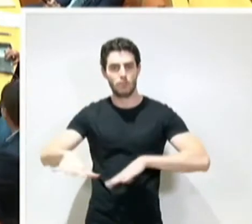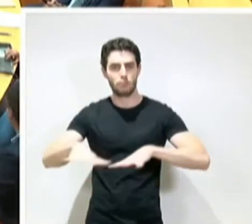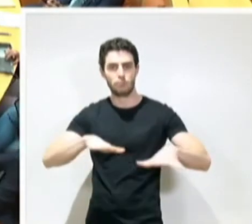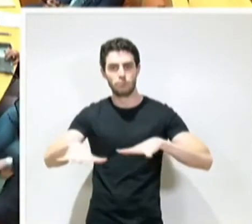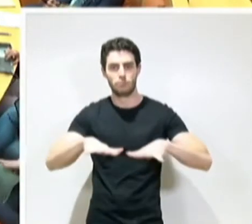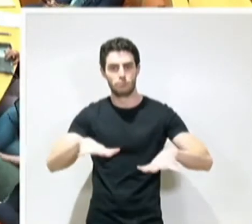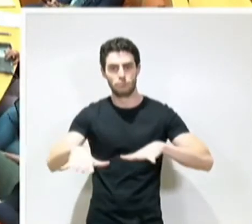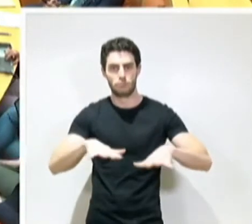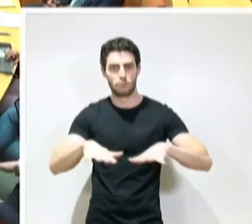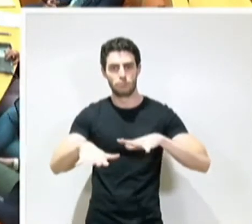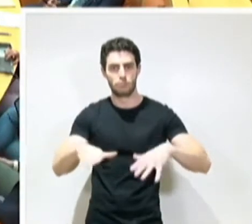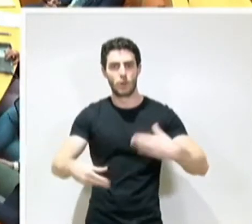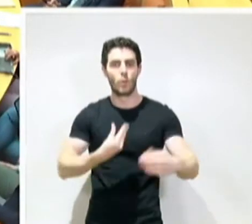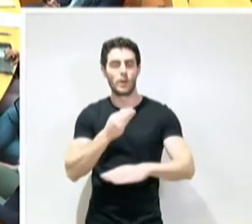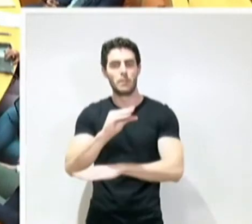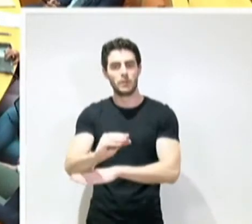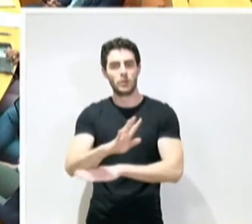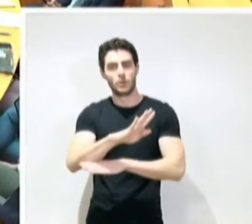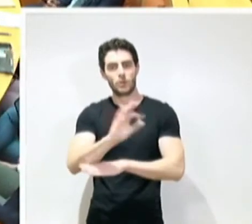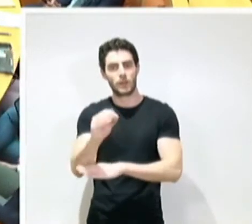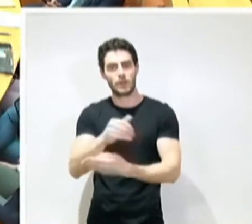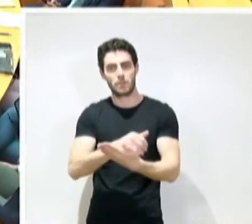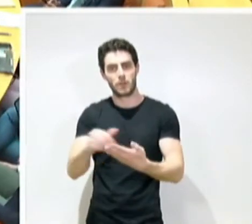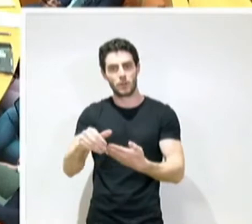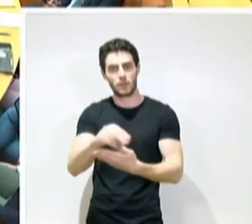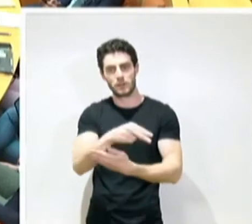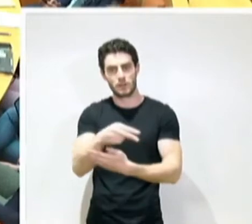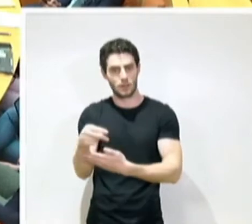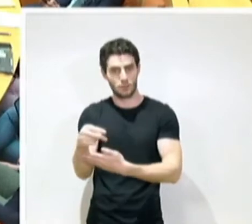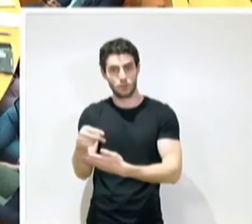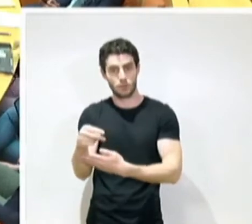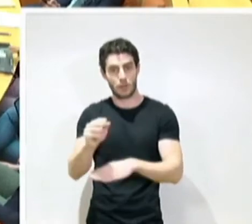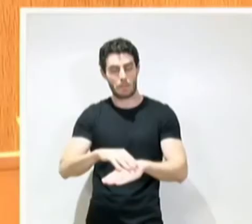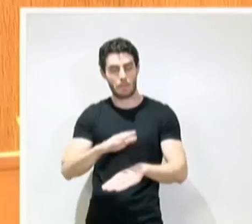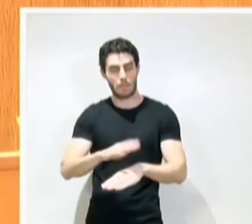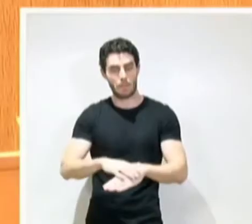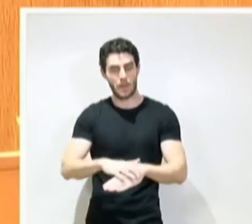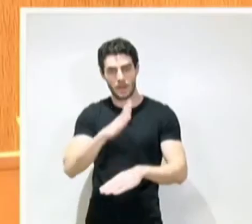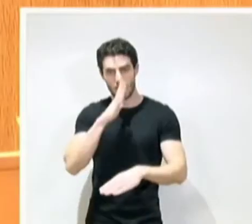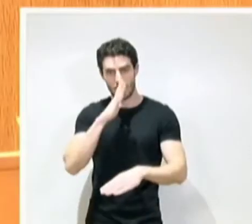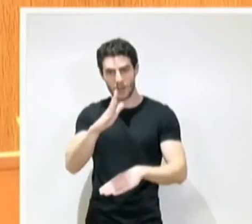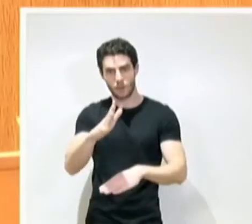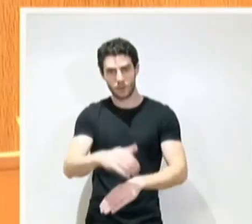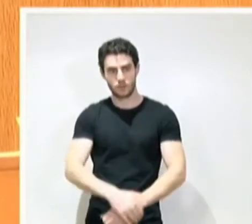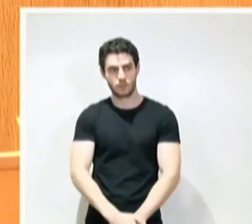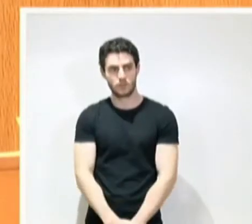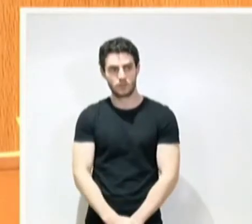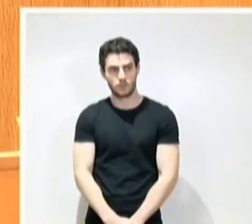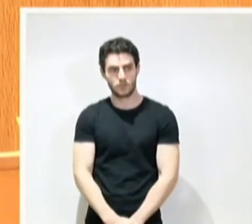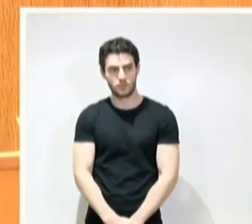con una inversión de 40 millones de euros para los próximos cinco años